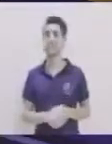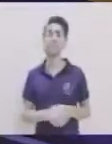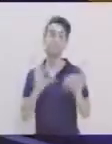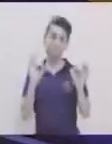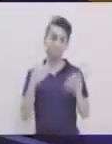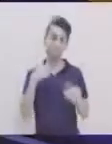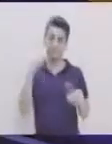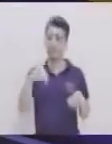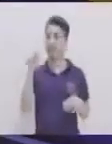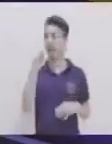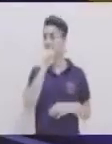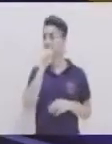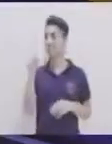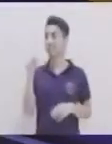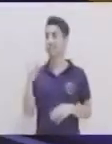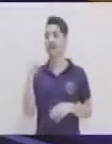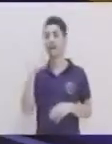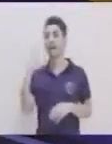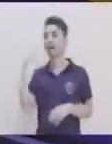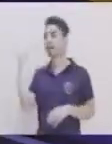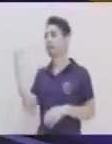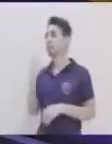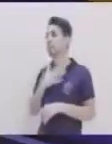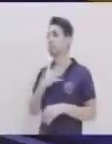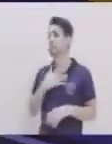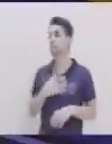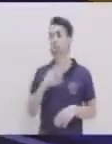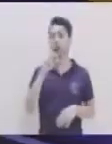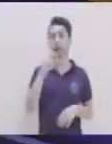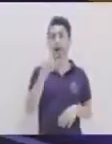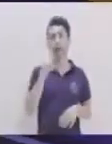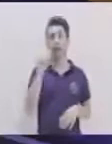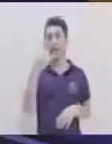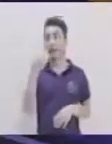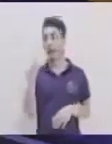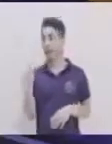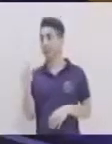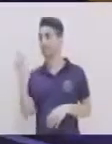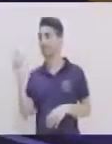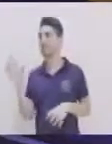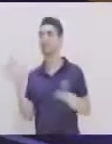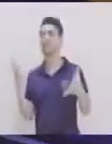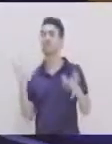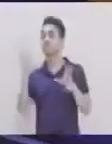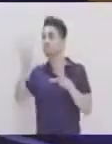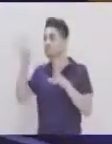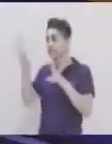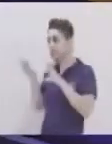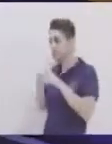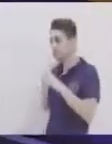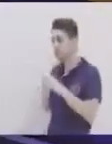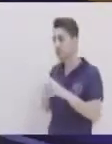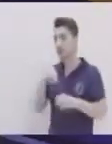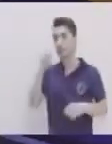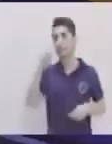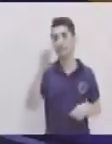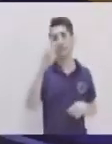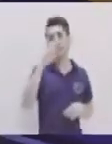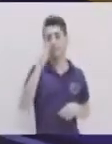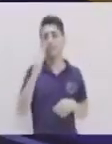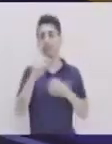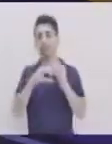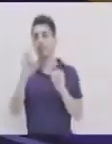Hoy vamos a cantar una canción llamada Zarrasponda. Esta canción es una gitanjáfora, el cual